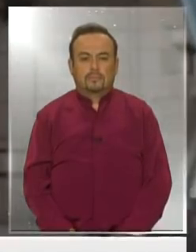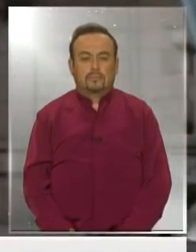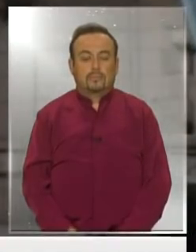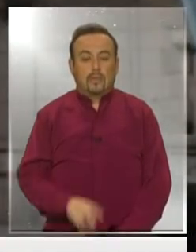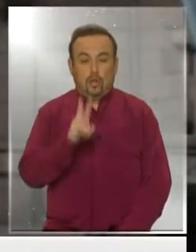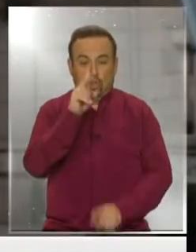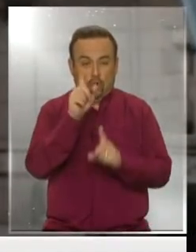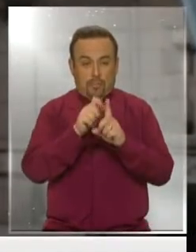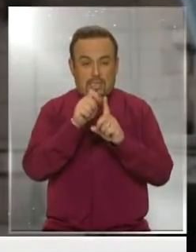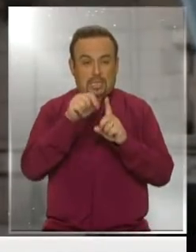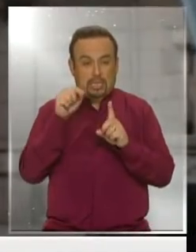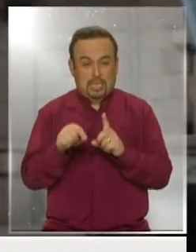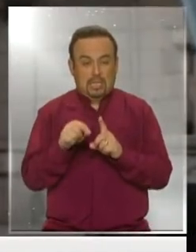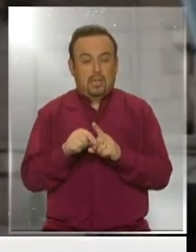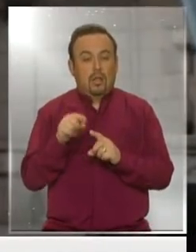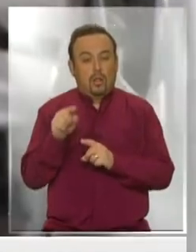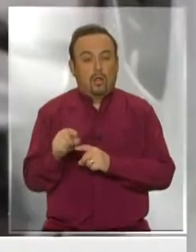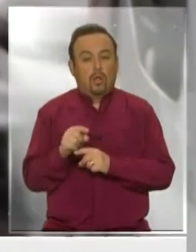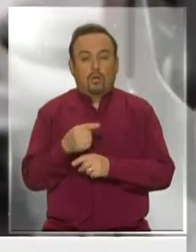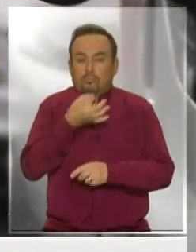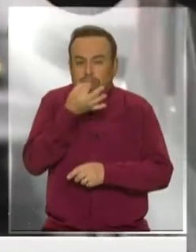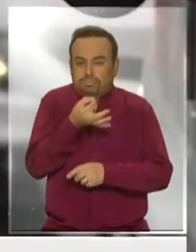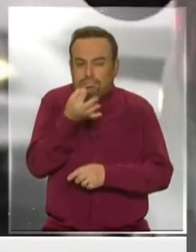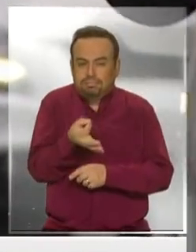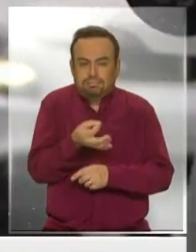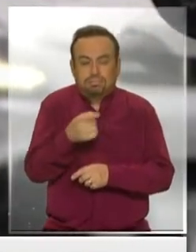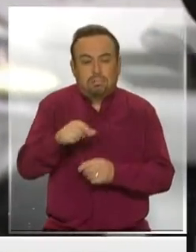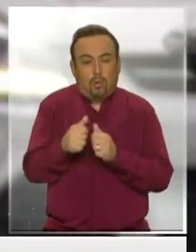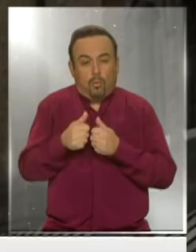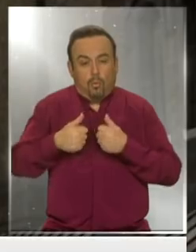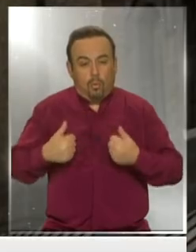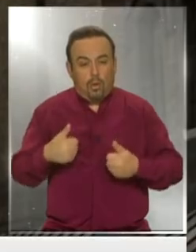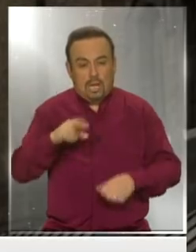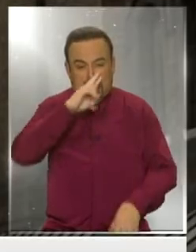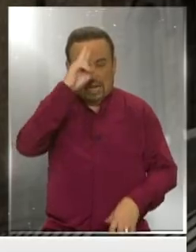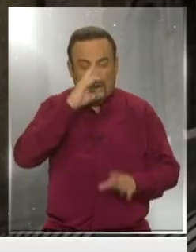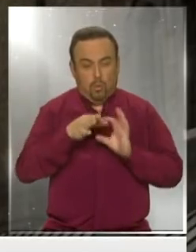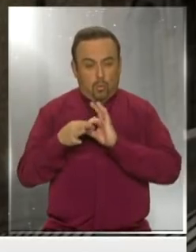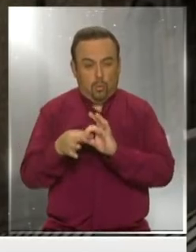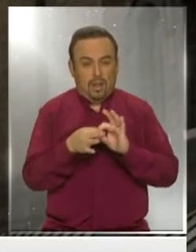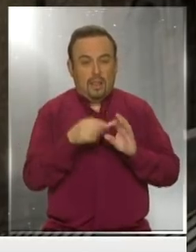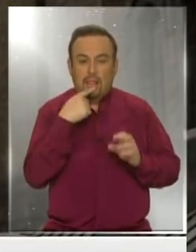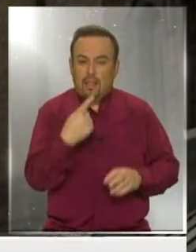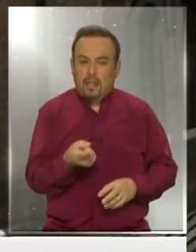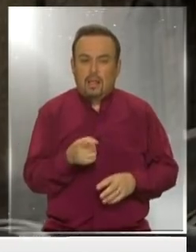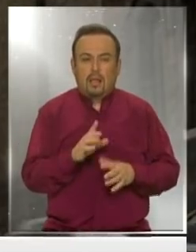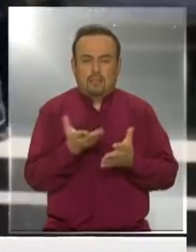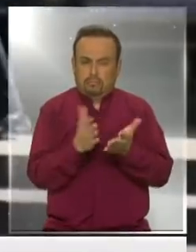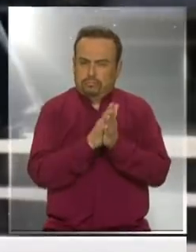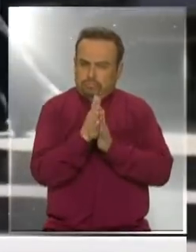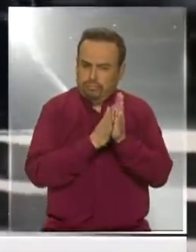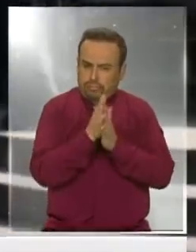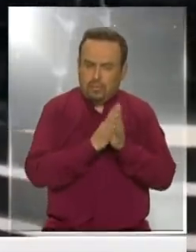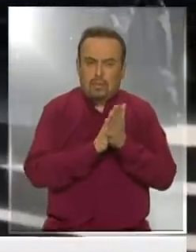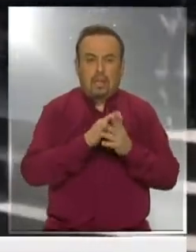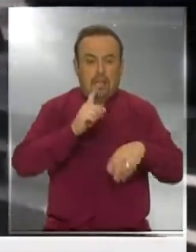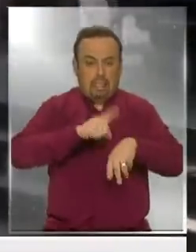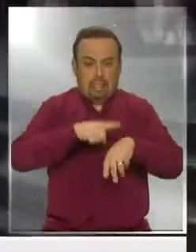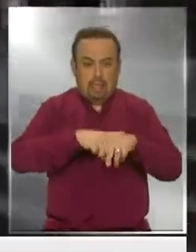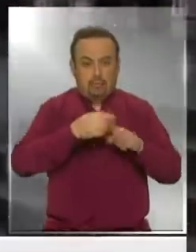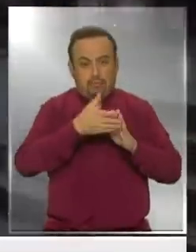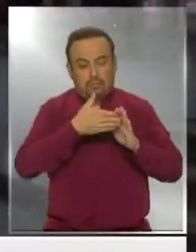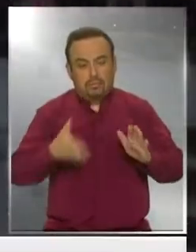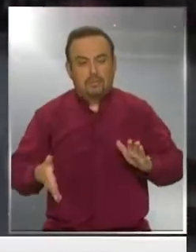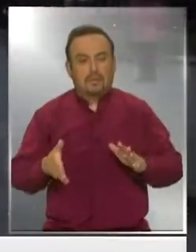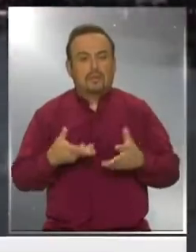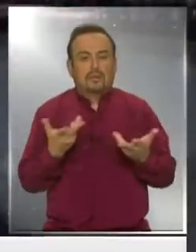Solo dos meses, uno de los pocos consejos que daban las autoridades del Reino Unido a la población era lavarse las manos durante el tiempo que uno demora